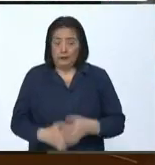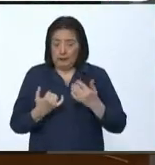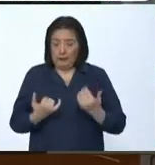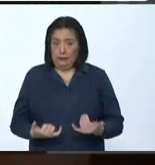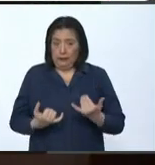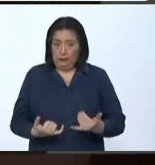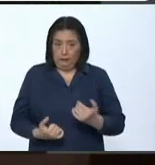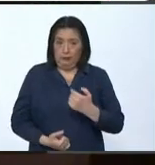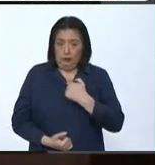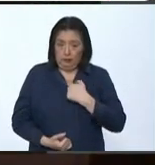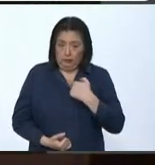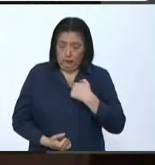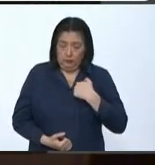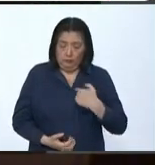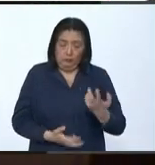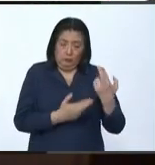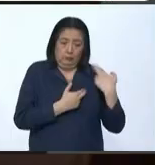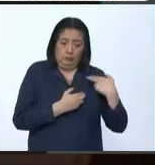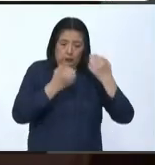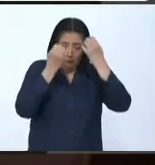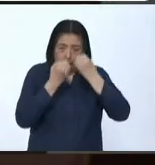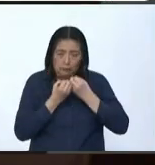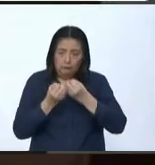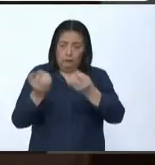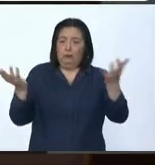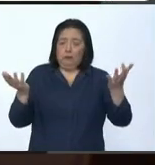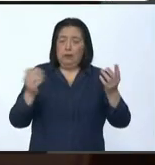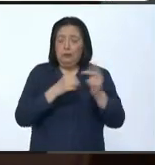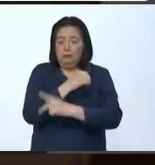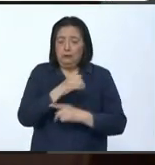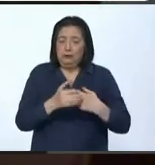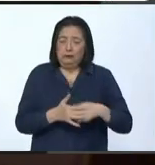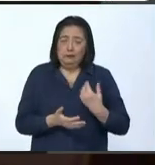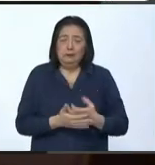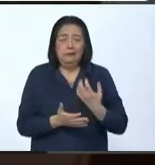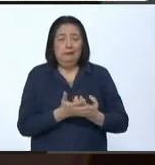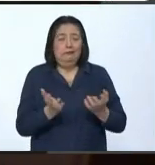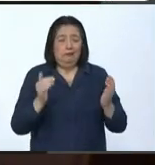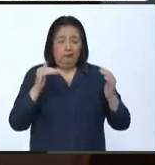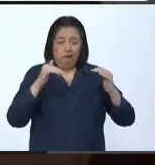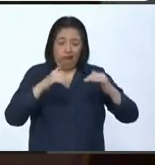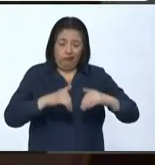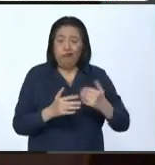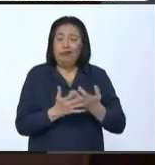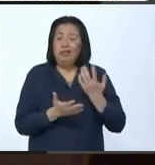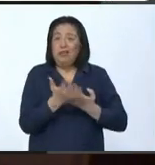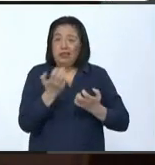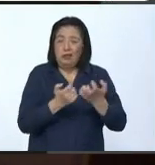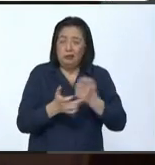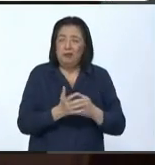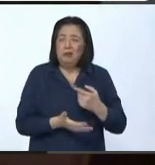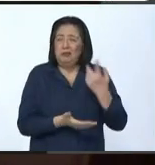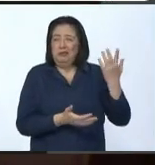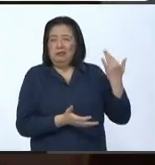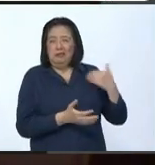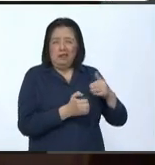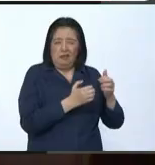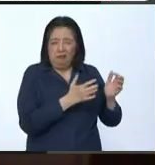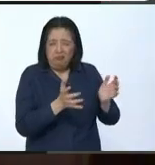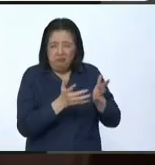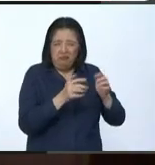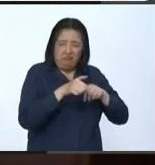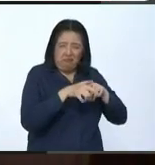Ahora me corresponde informar al país que el daño económico directo de los actos de